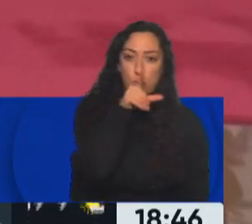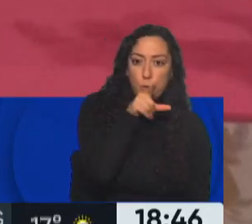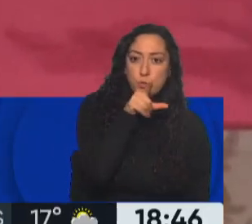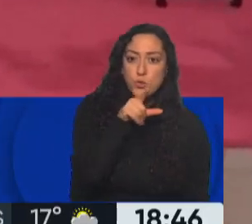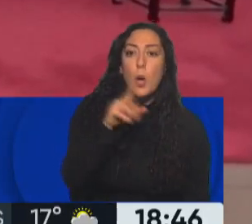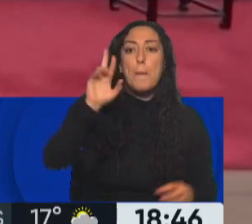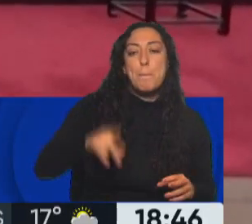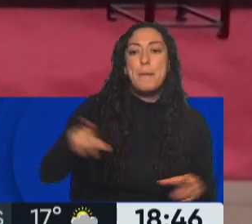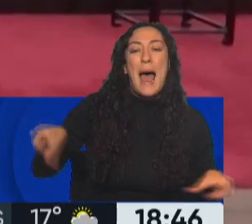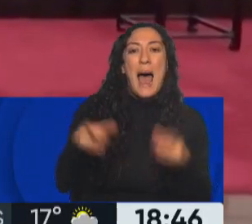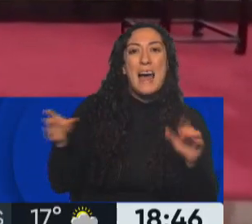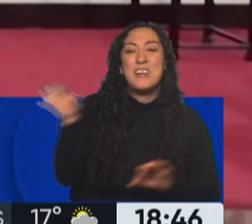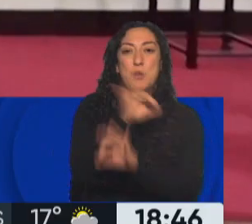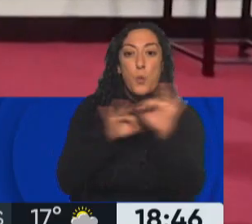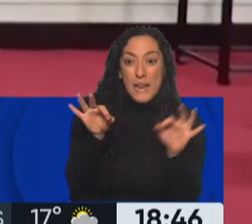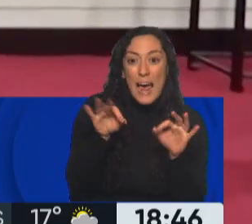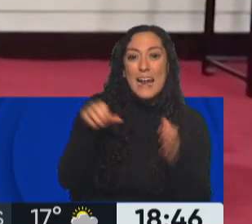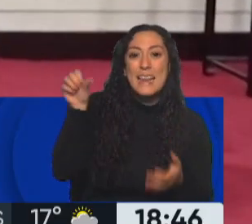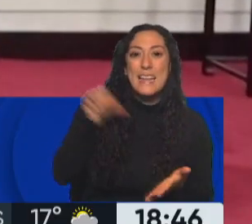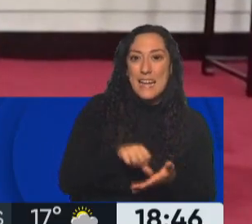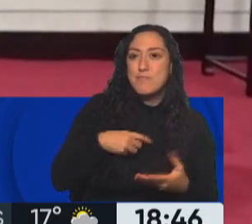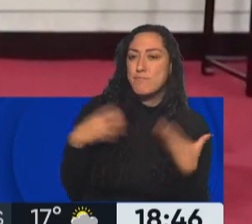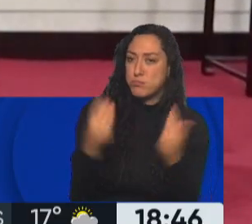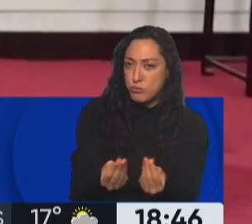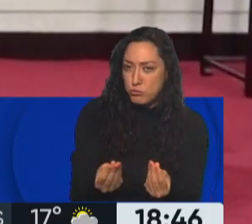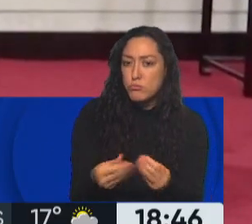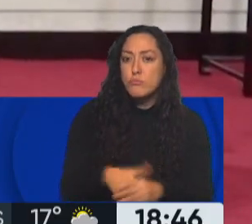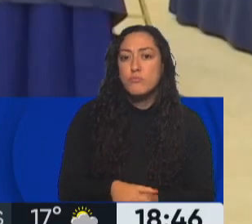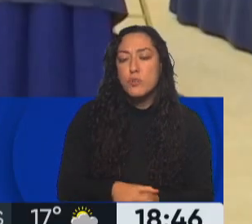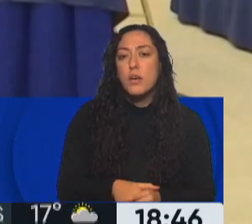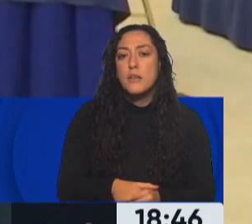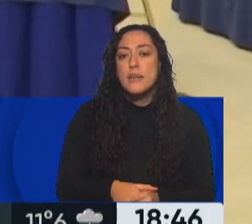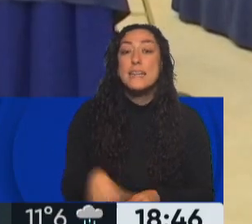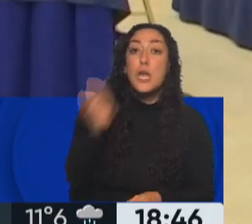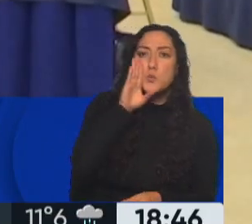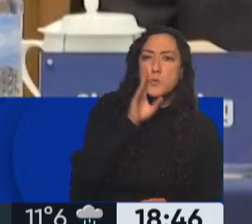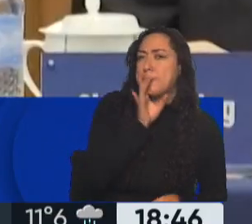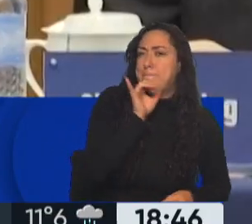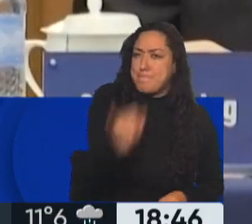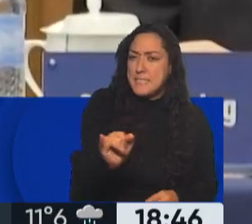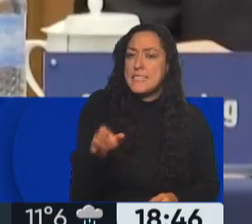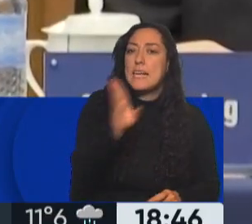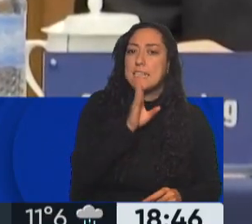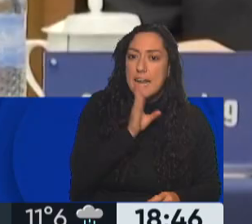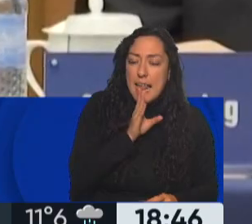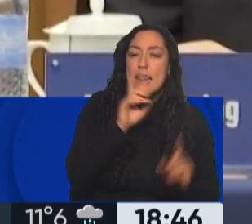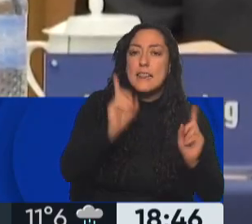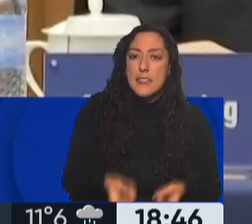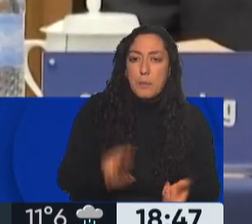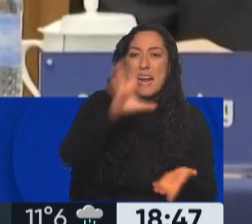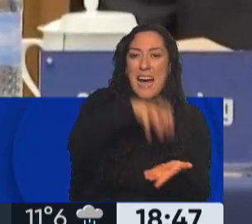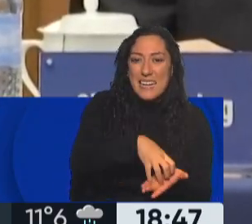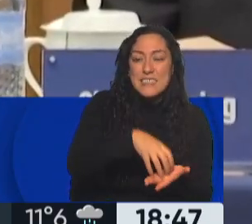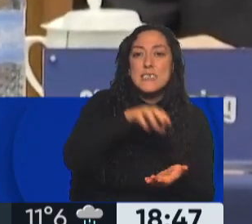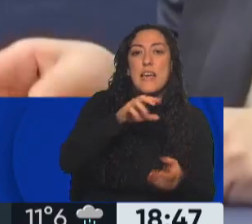programa nuclear de Irán. Esta decisión se da pese a las advertencias de Estados Unidos, Israel y la Agencia Atómica de